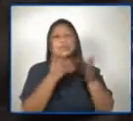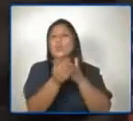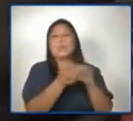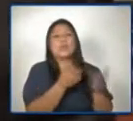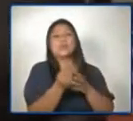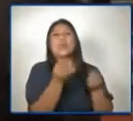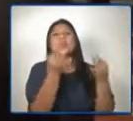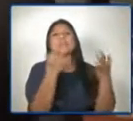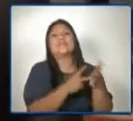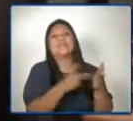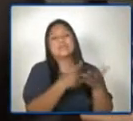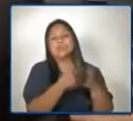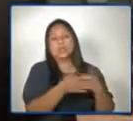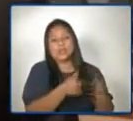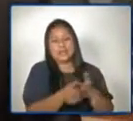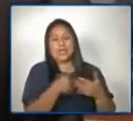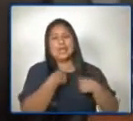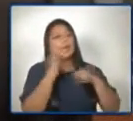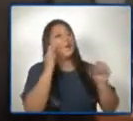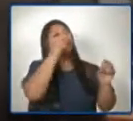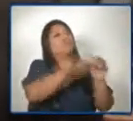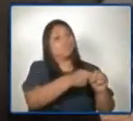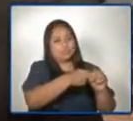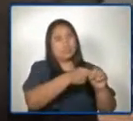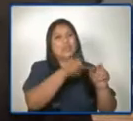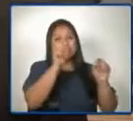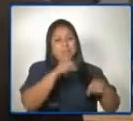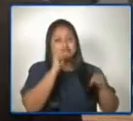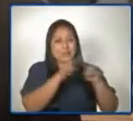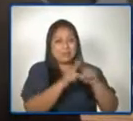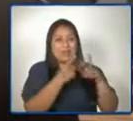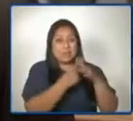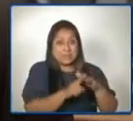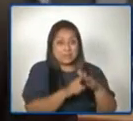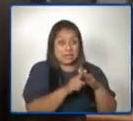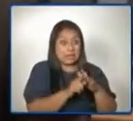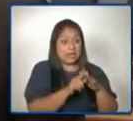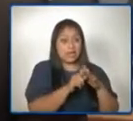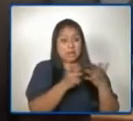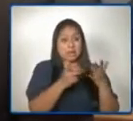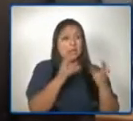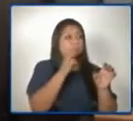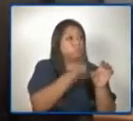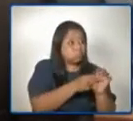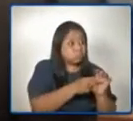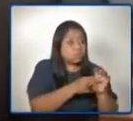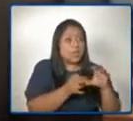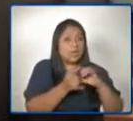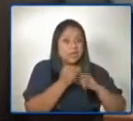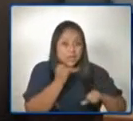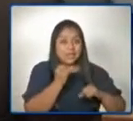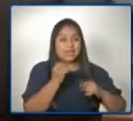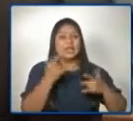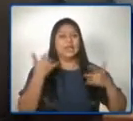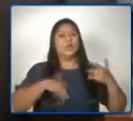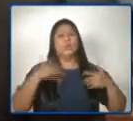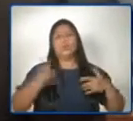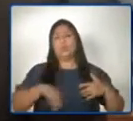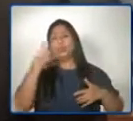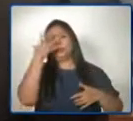se ha ido. Entonces, poder cerrar, abrir un libro y cerrarlo con una participación en los Juegos Olímpicos, creo que va a ser lo más bonito que le puede pasar a